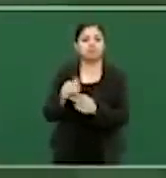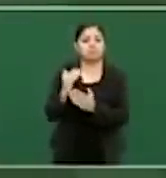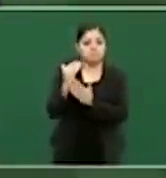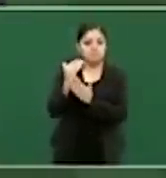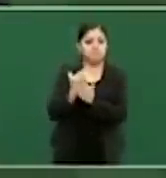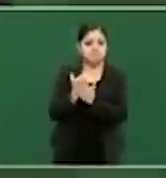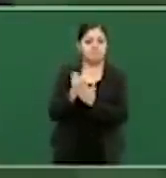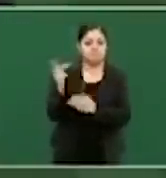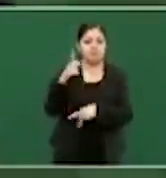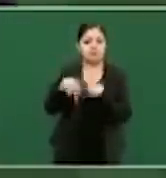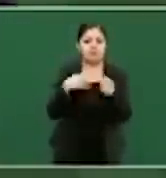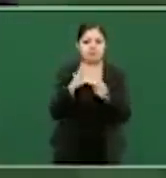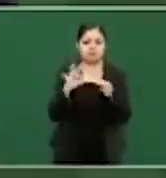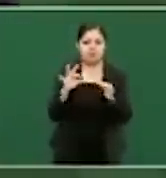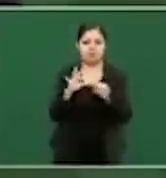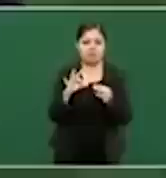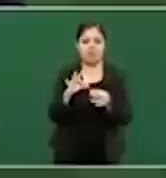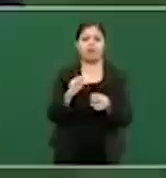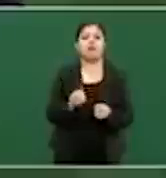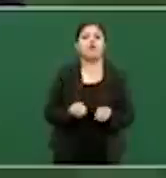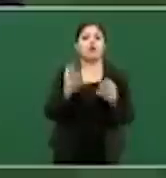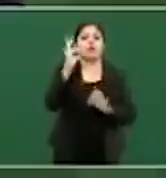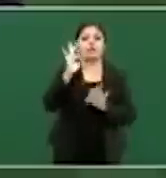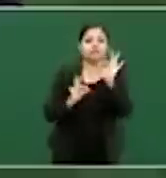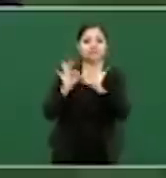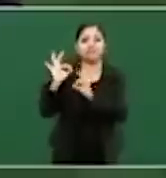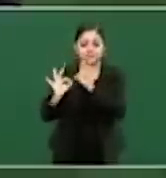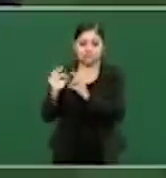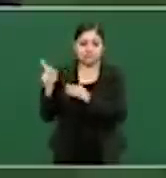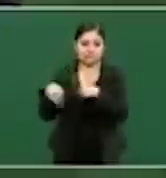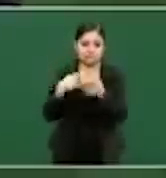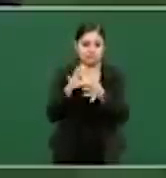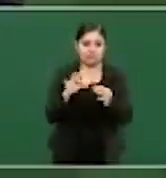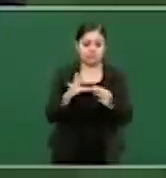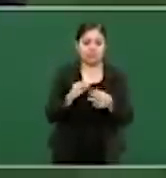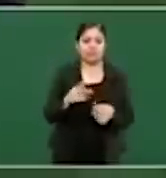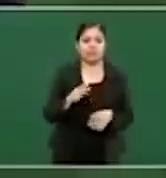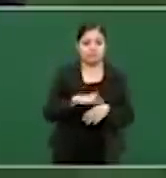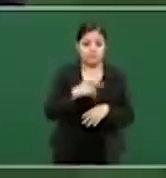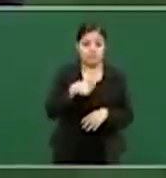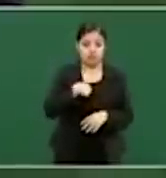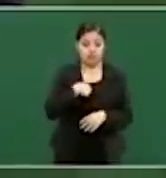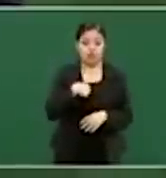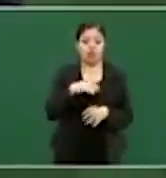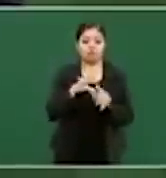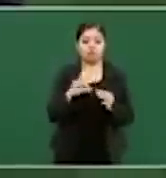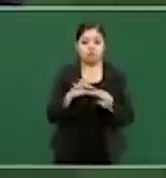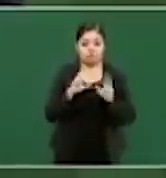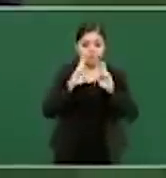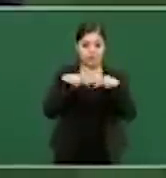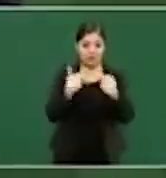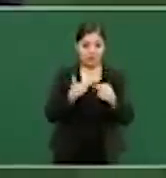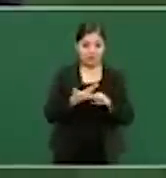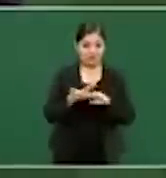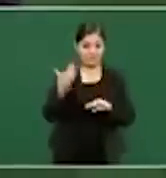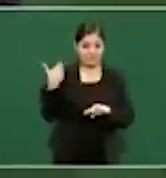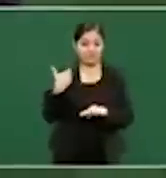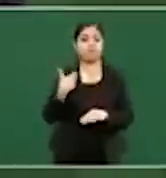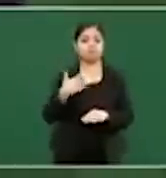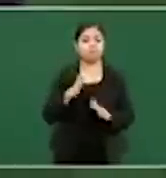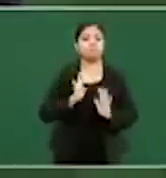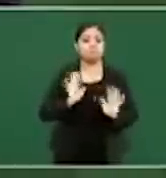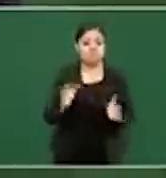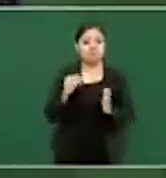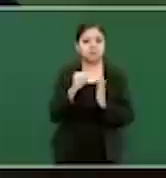los números y los detalles. Lo que yo puedo decir es que hoy en la reunión se afinaron cuestiones